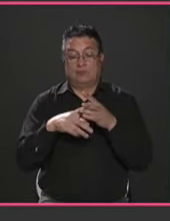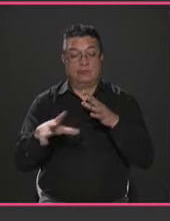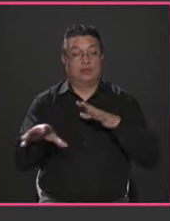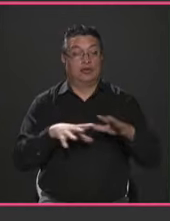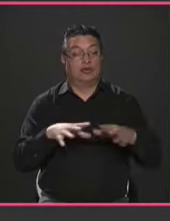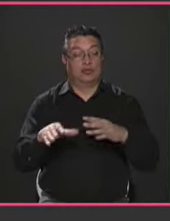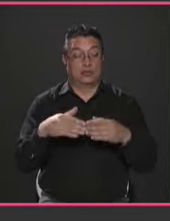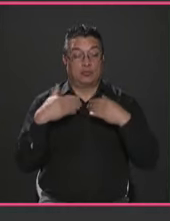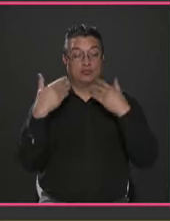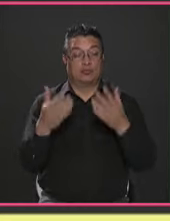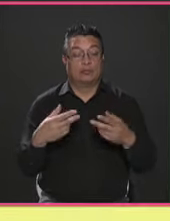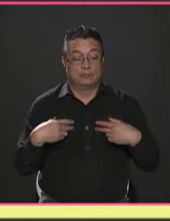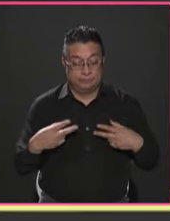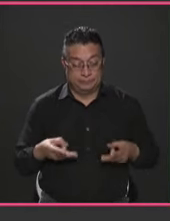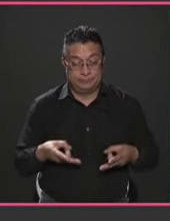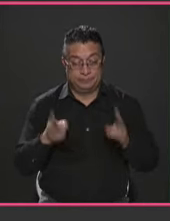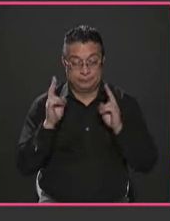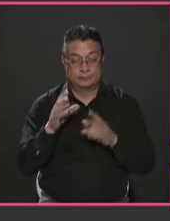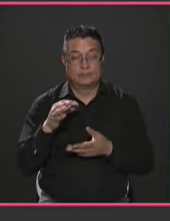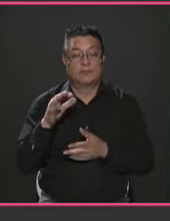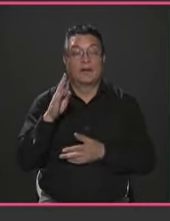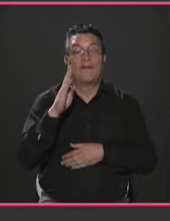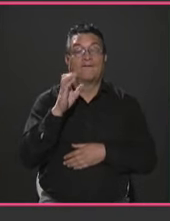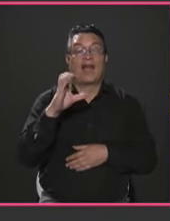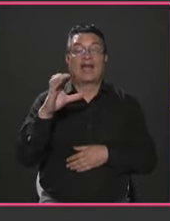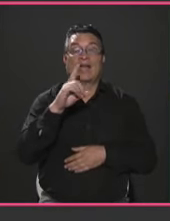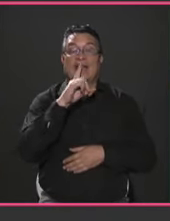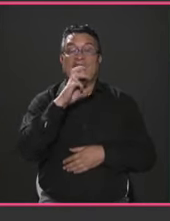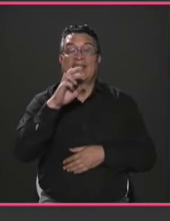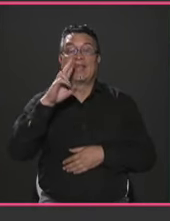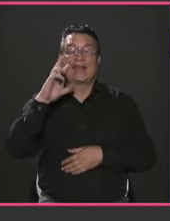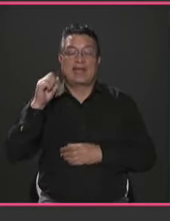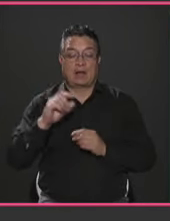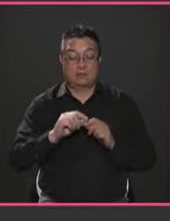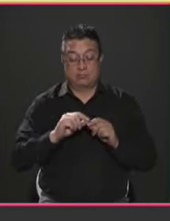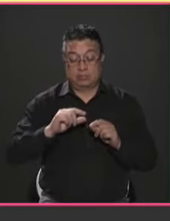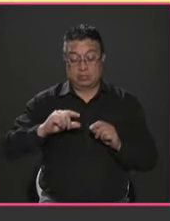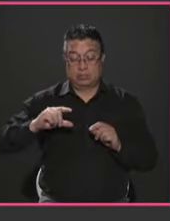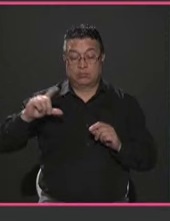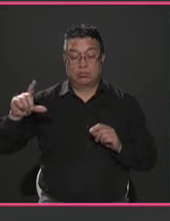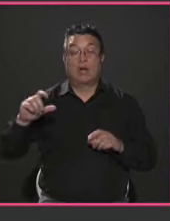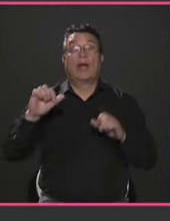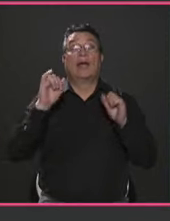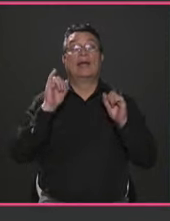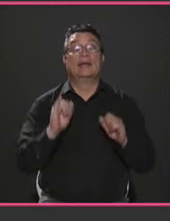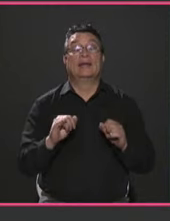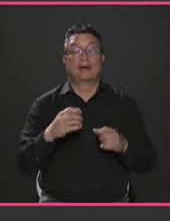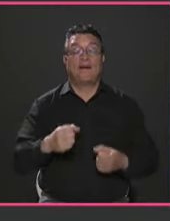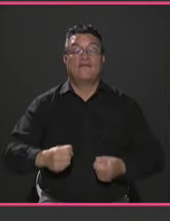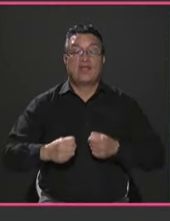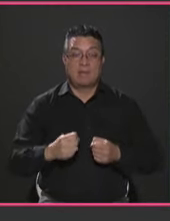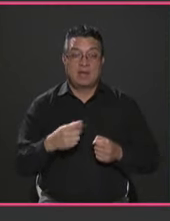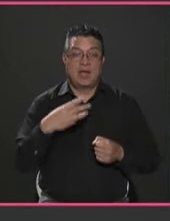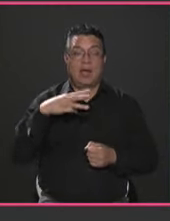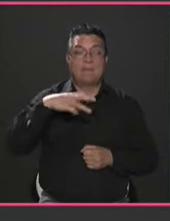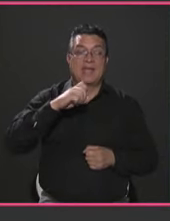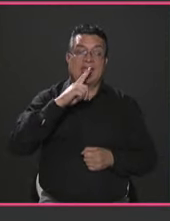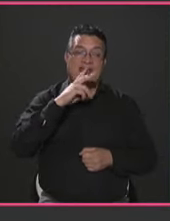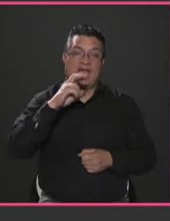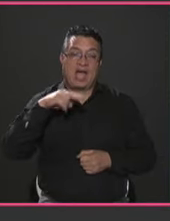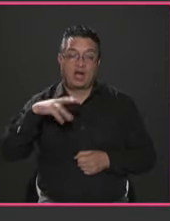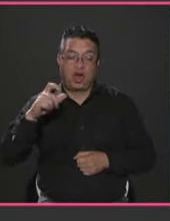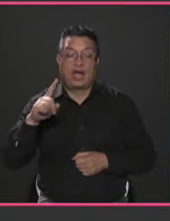componentes permitiendo a la bacteria para que crezca y y que y que tenga vitamina etanol